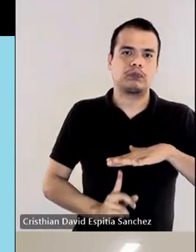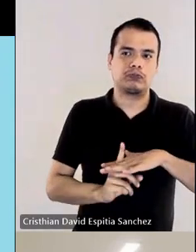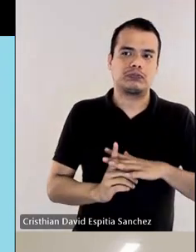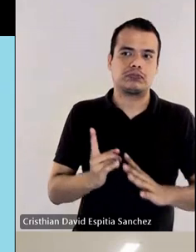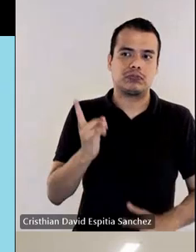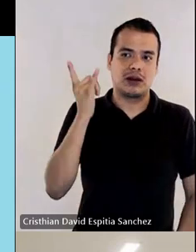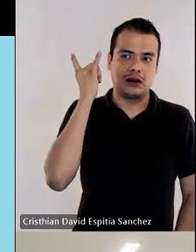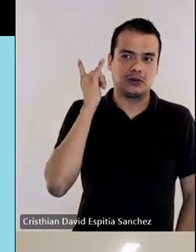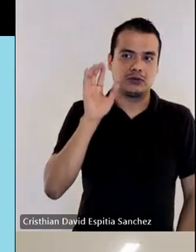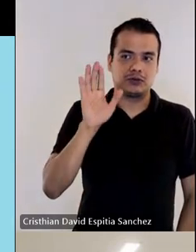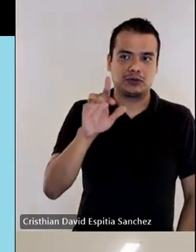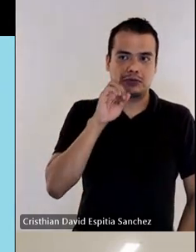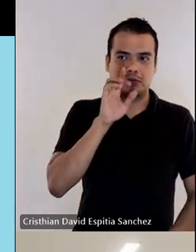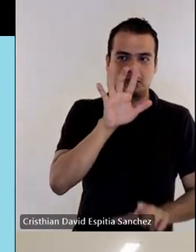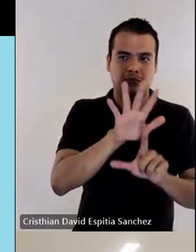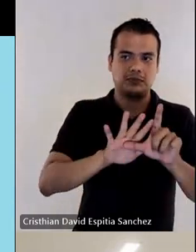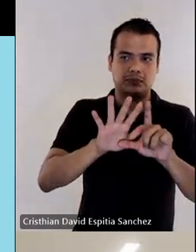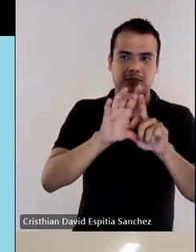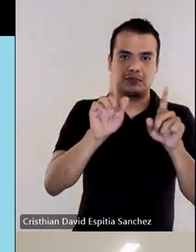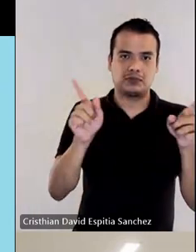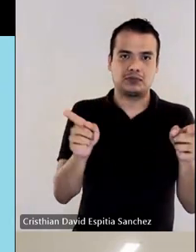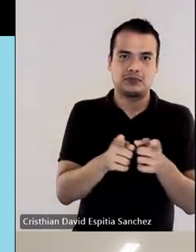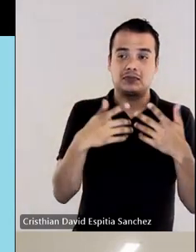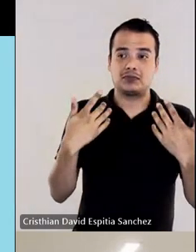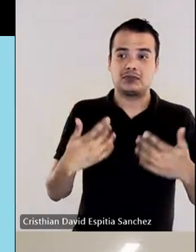Veamos rápidamente este video tan importante.